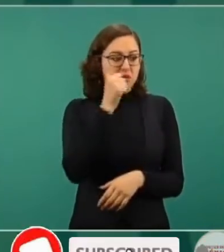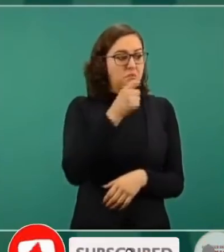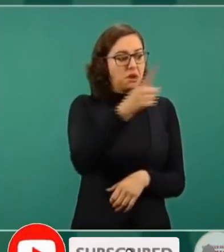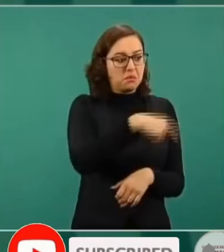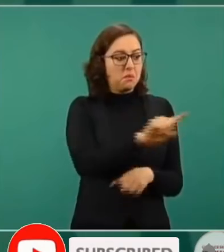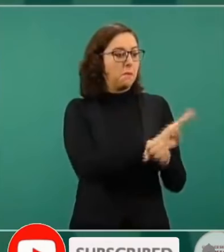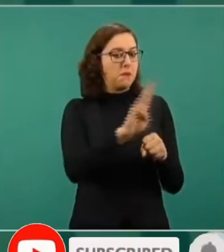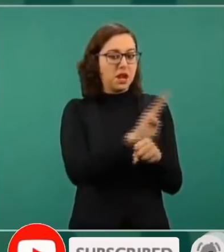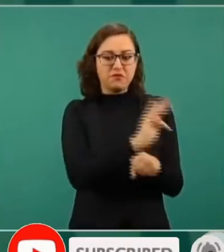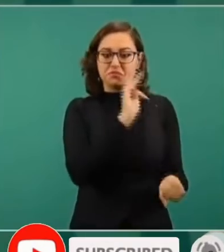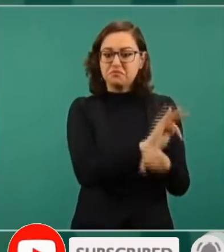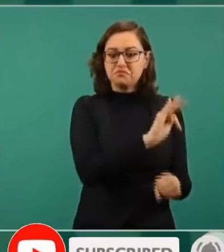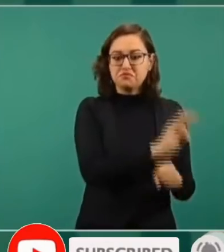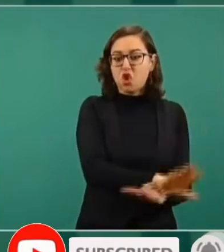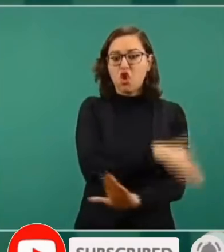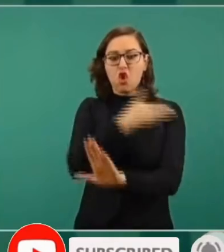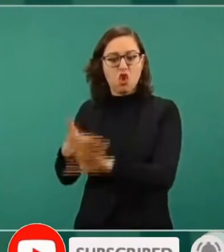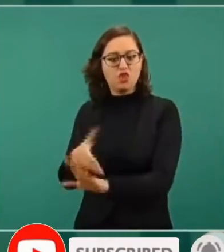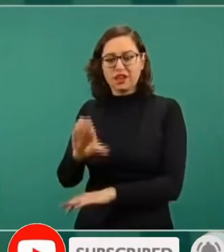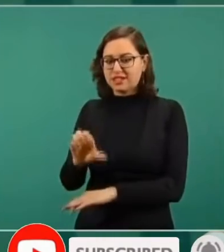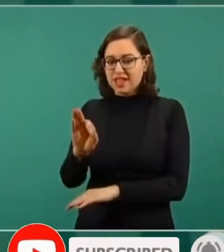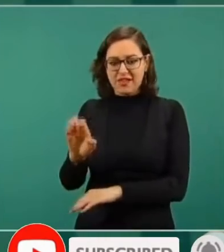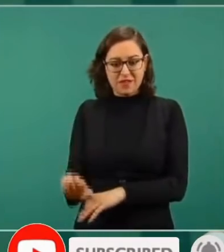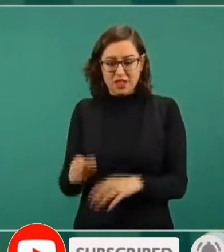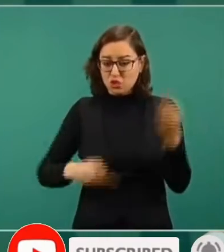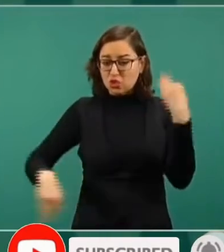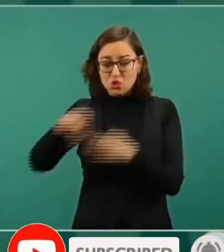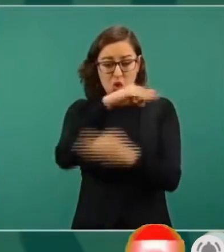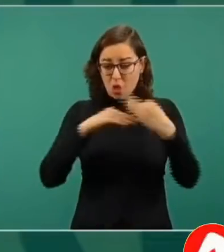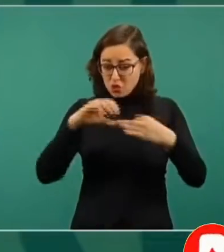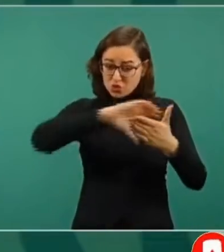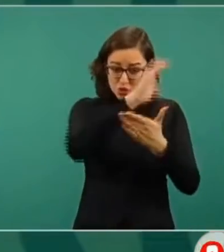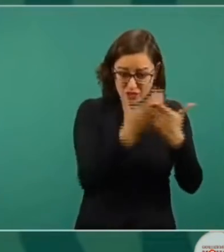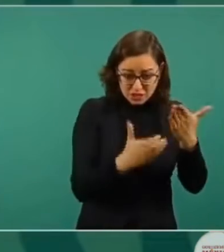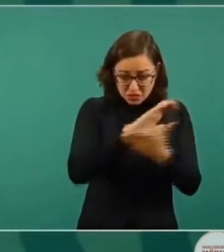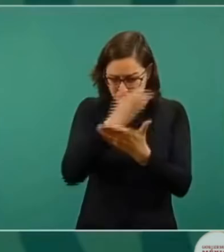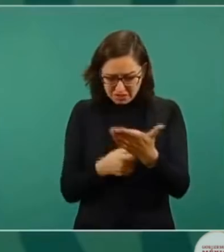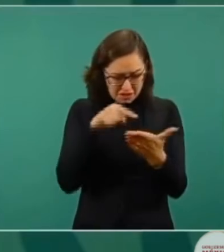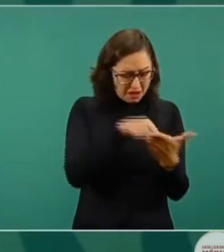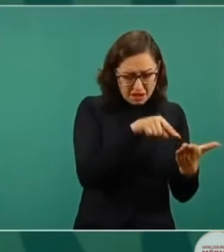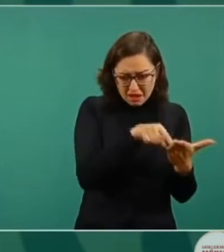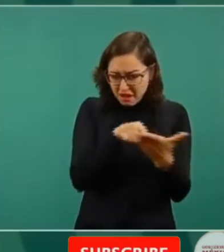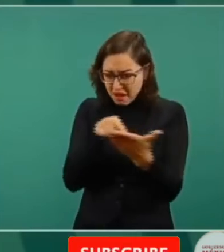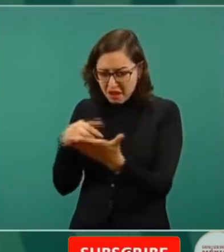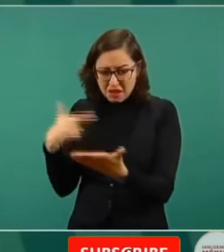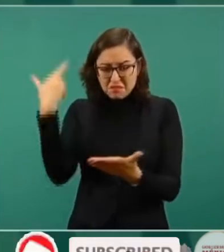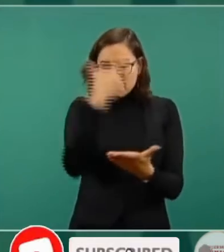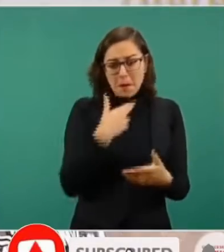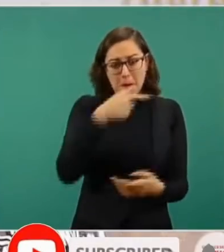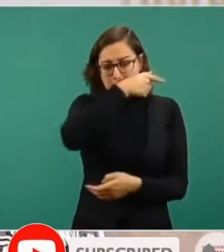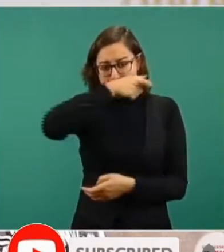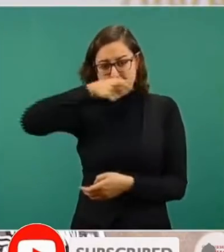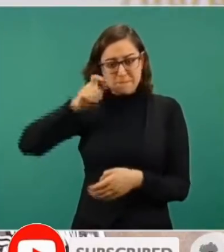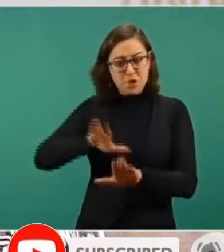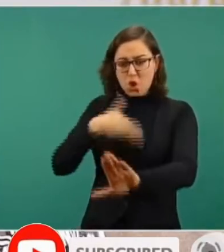CFE. Son contratos leoninos también. No hay un solo contrato en todo el sistema que no sea leonino, contrario